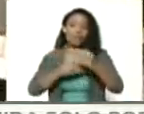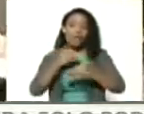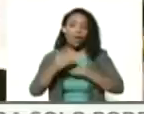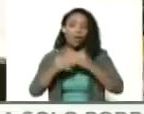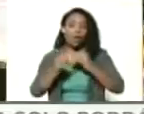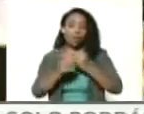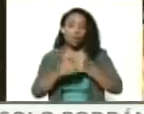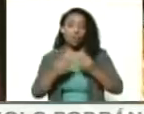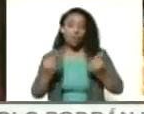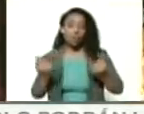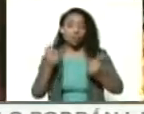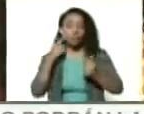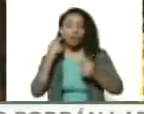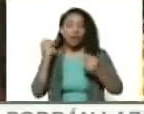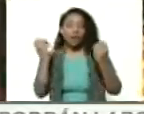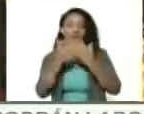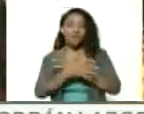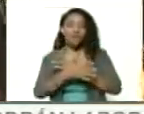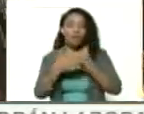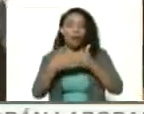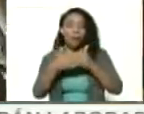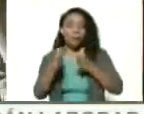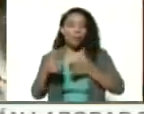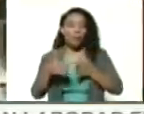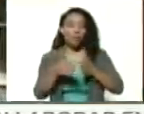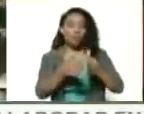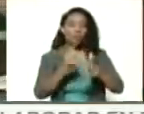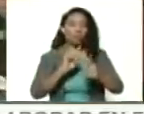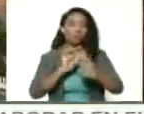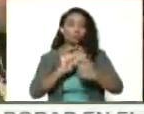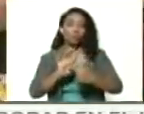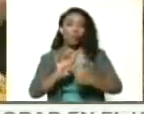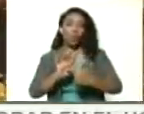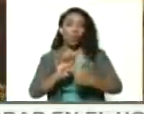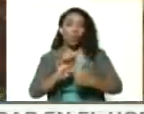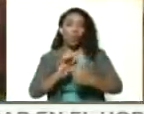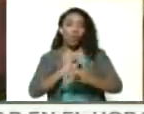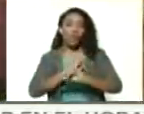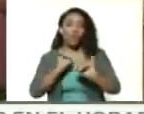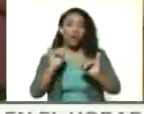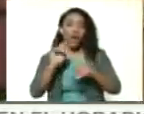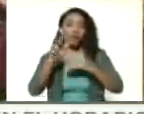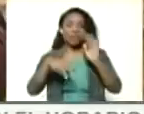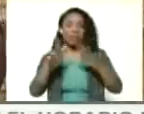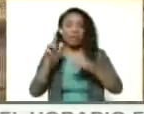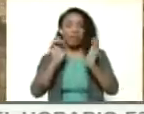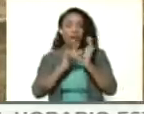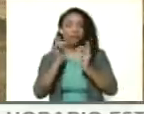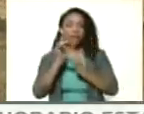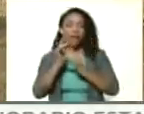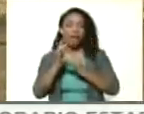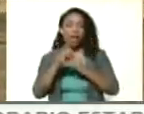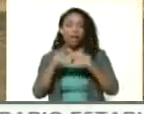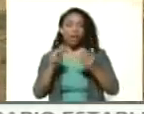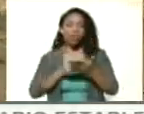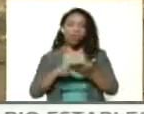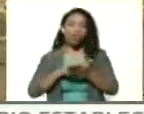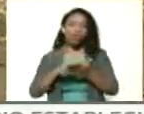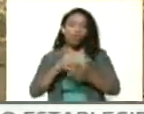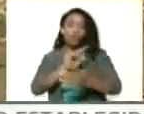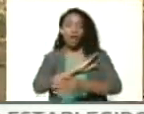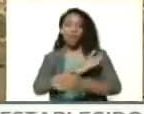confusión y abrieron camino a lo que, como usted ha señalado, pues fue finalmente el 13 de abril, la confluencia de las